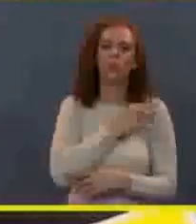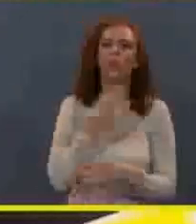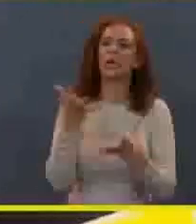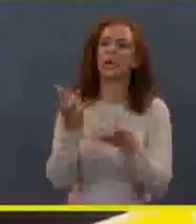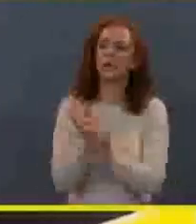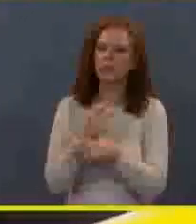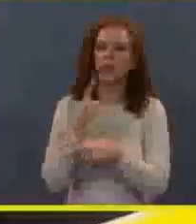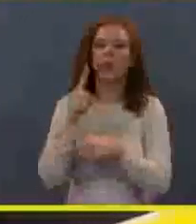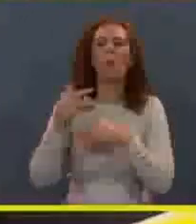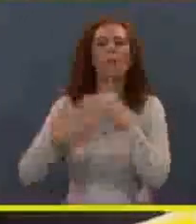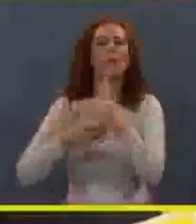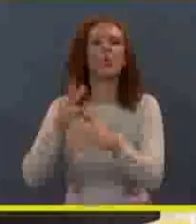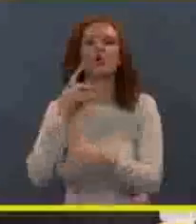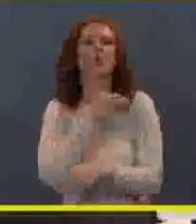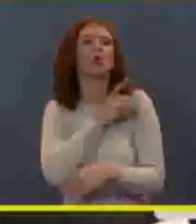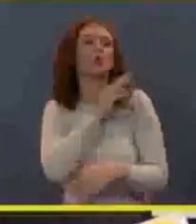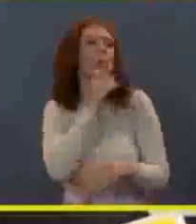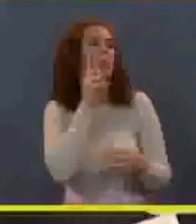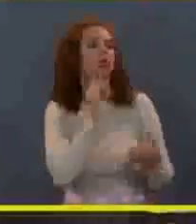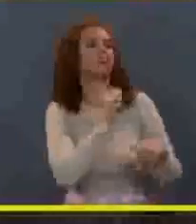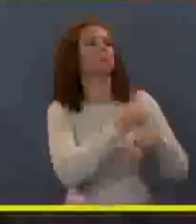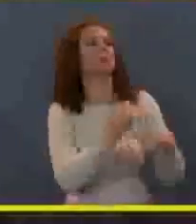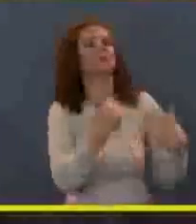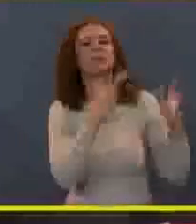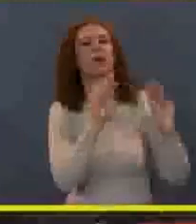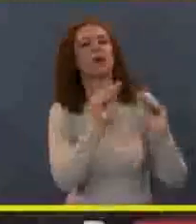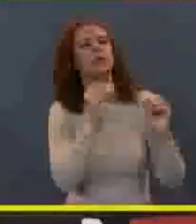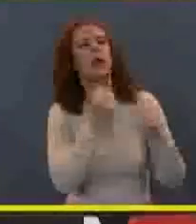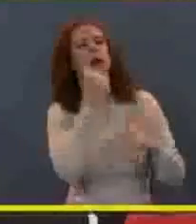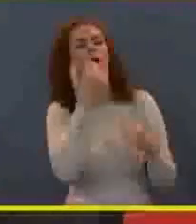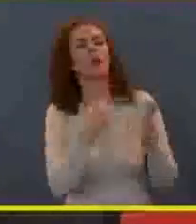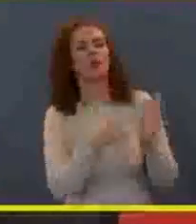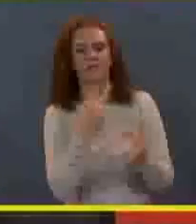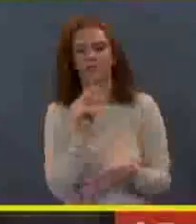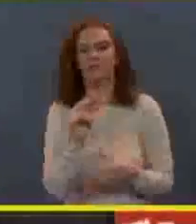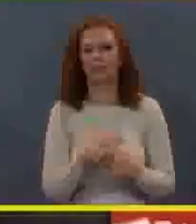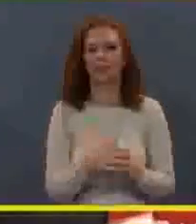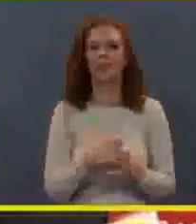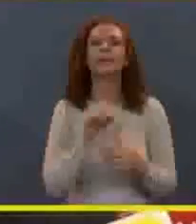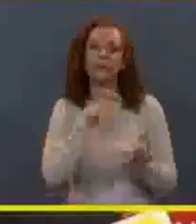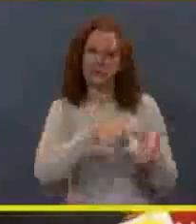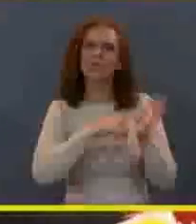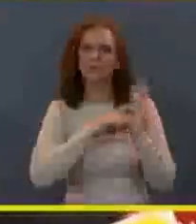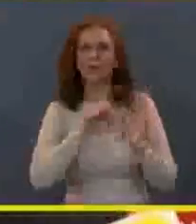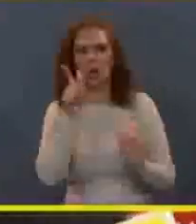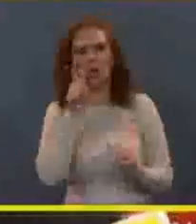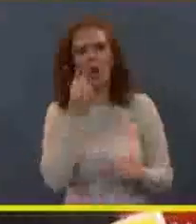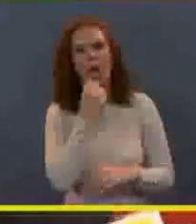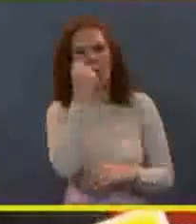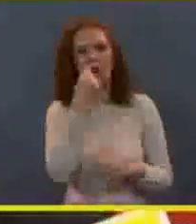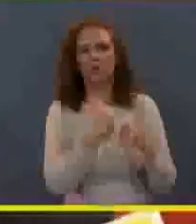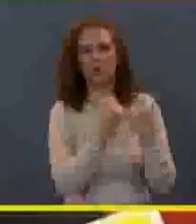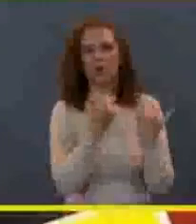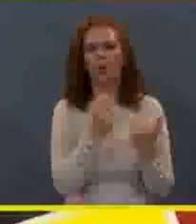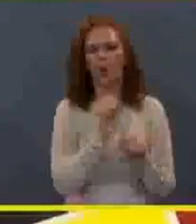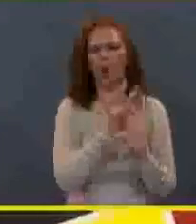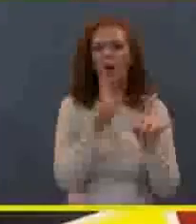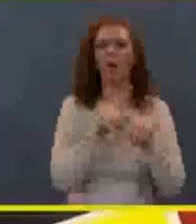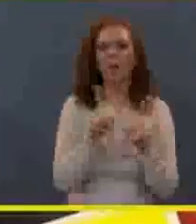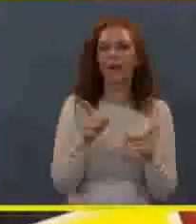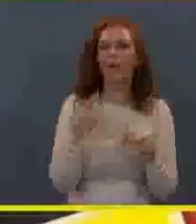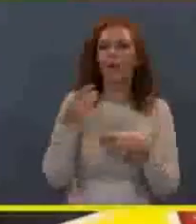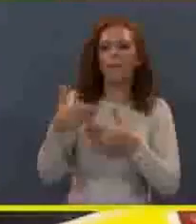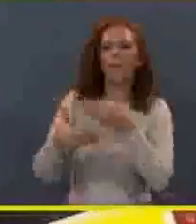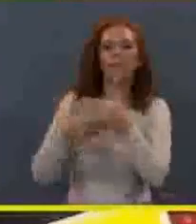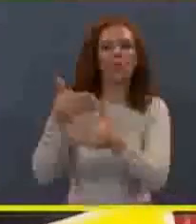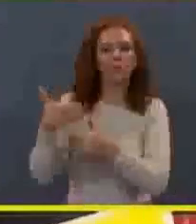un proceso y no un entrenador por que se le exigiera ganar el torneo de una vez. O sea, se exige siempre la liga, ganar el torneo, está claro. Pero el